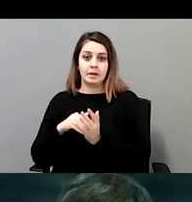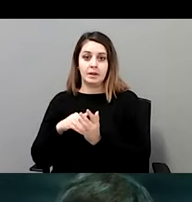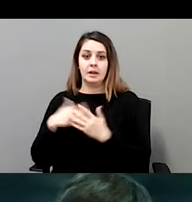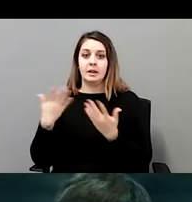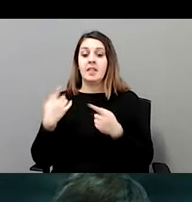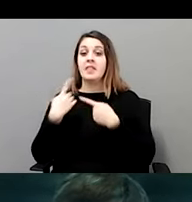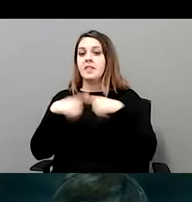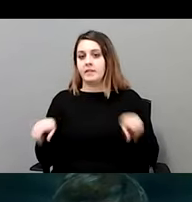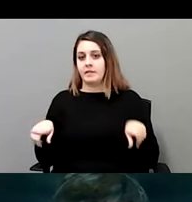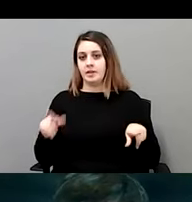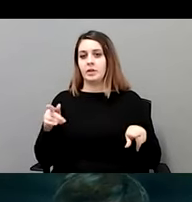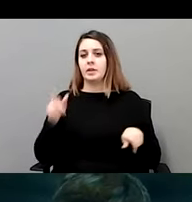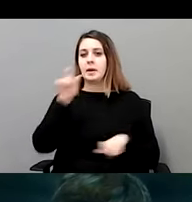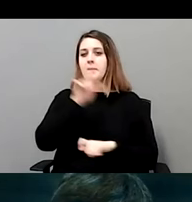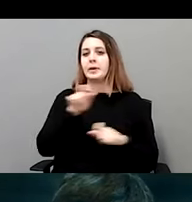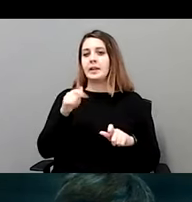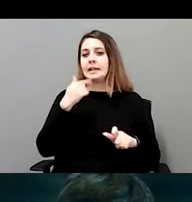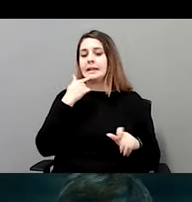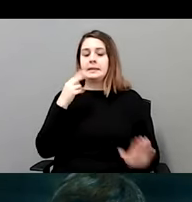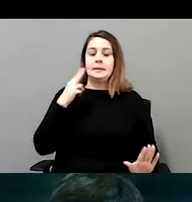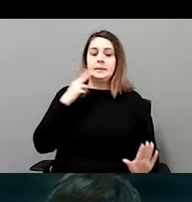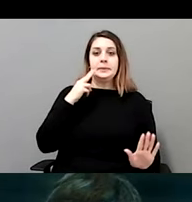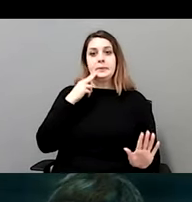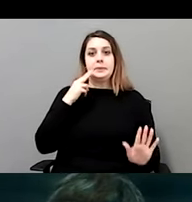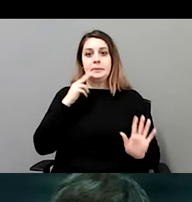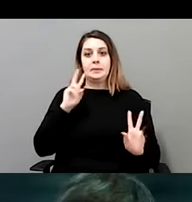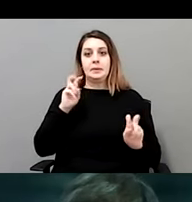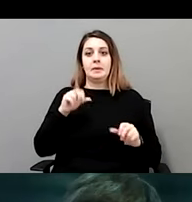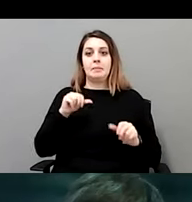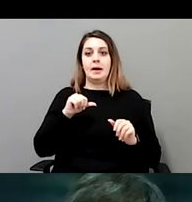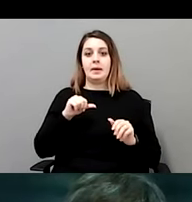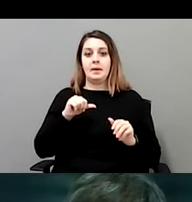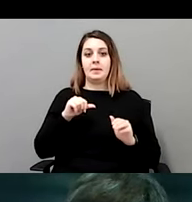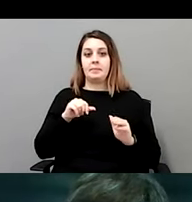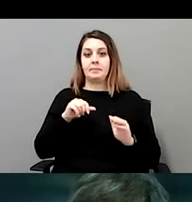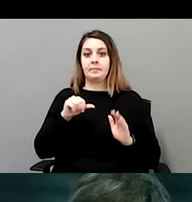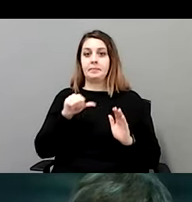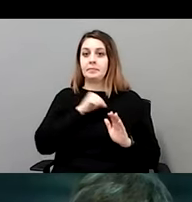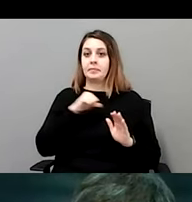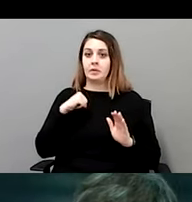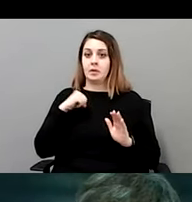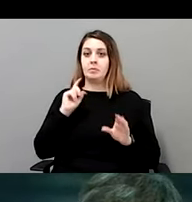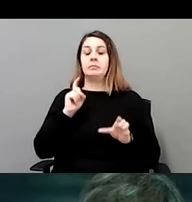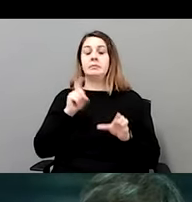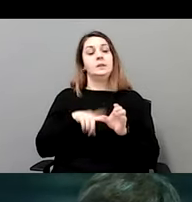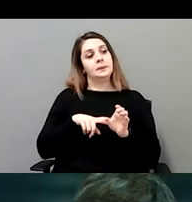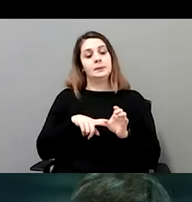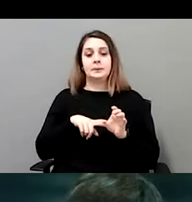la gente tiene como un poco de miedo a afiliarse al régimen especial de